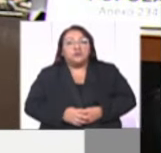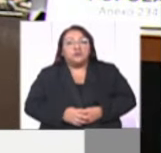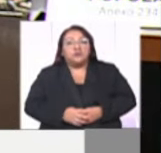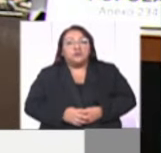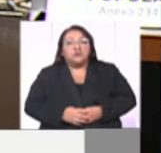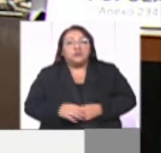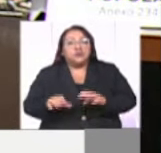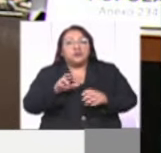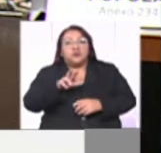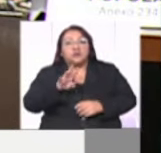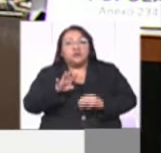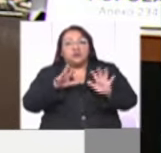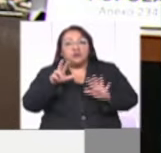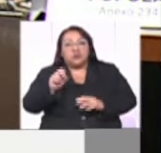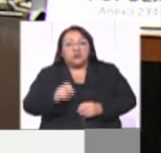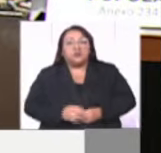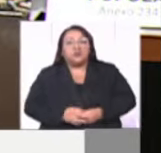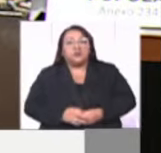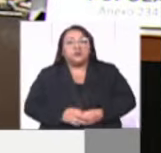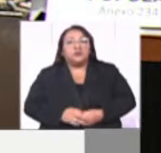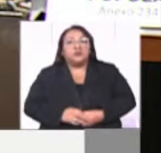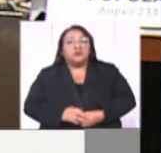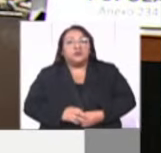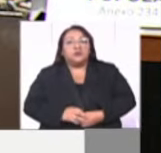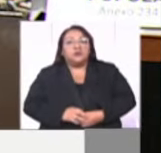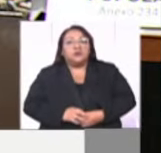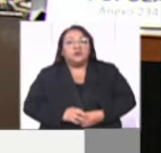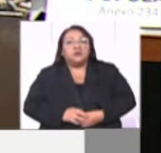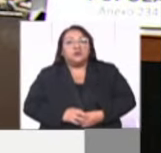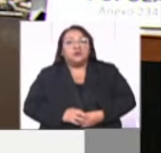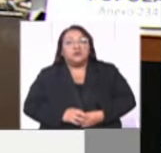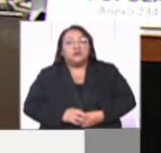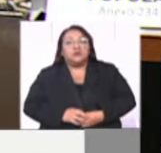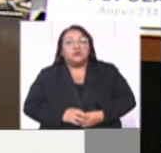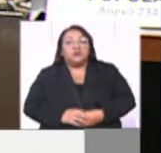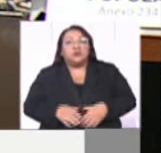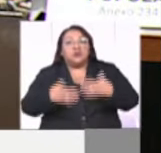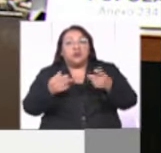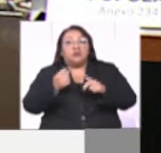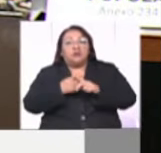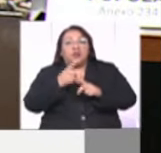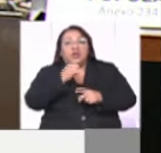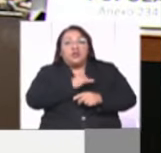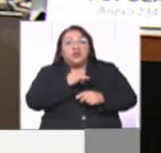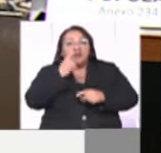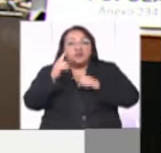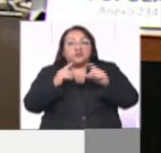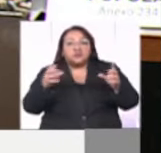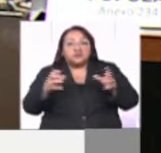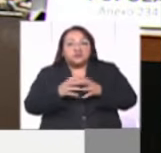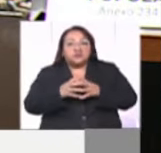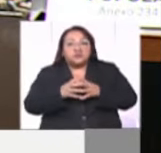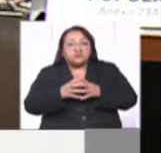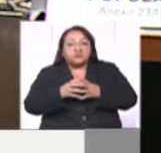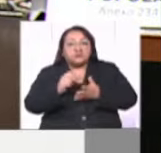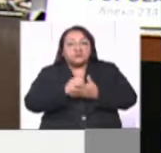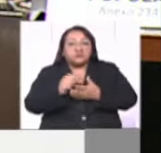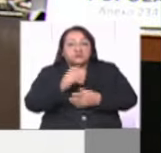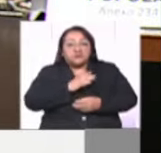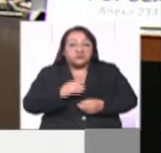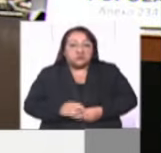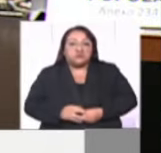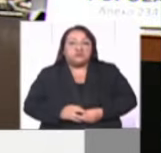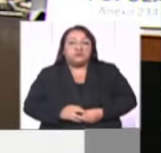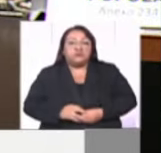número 3480, emitido nada menos que por el organismo de supervisión de las contrataciones del